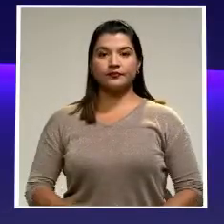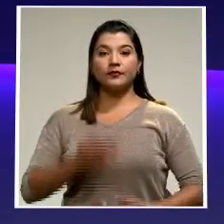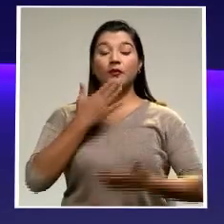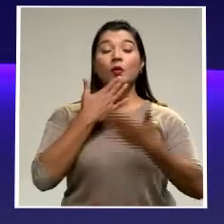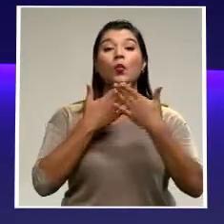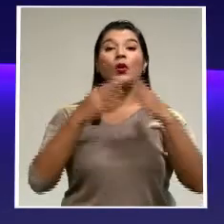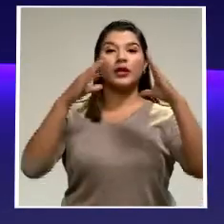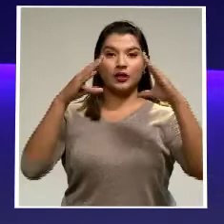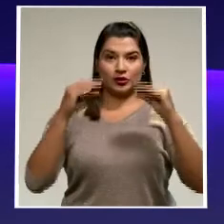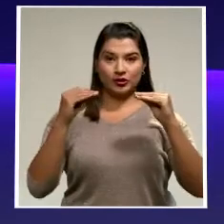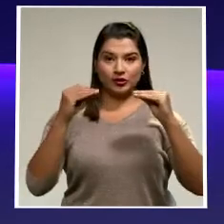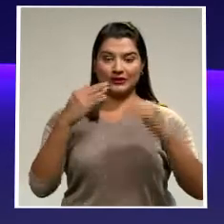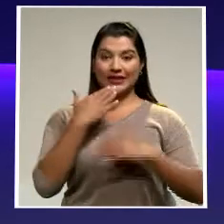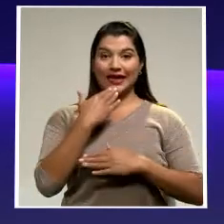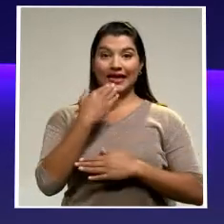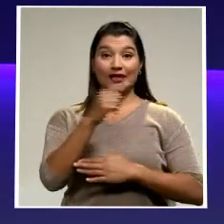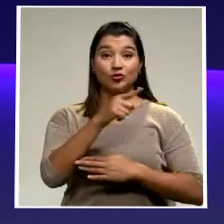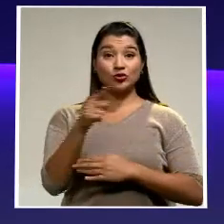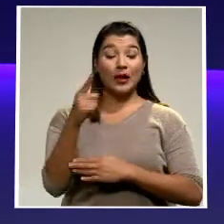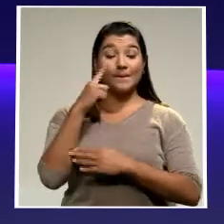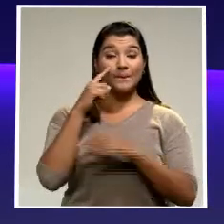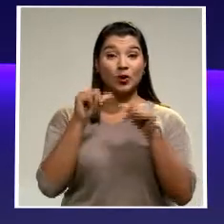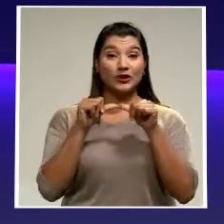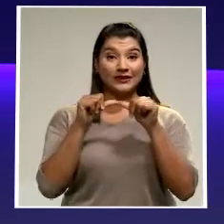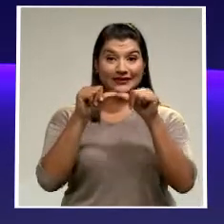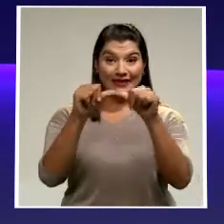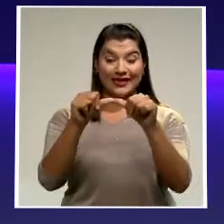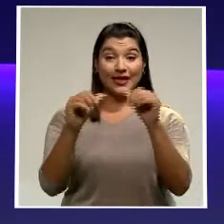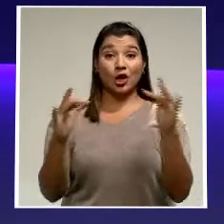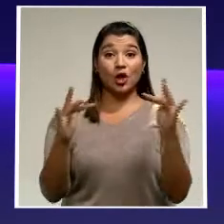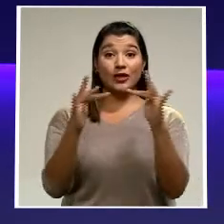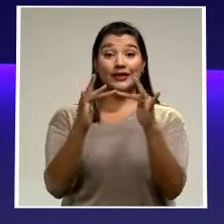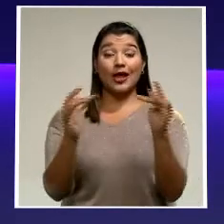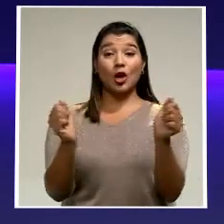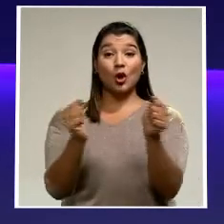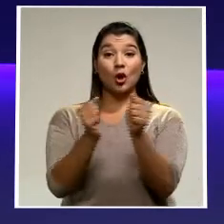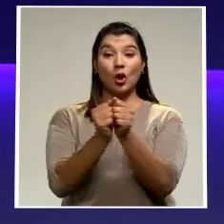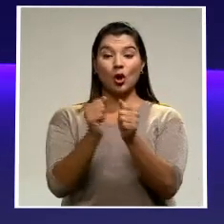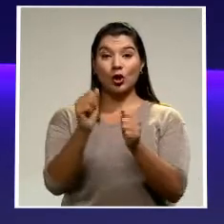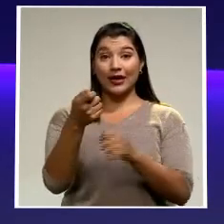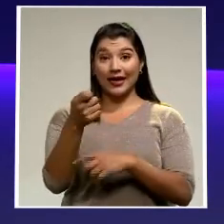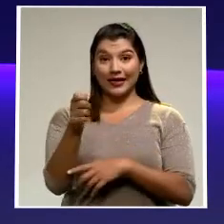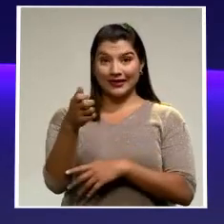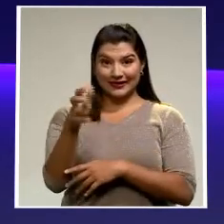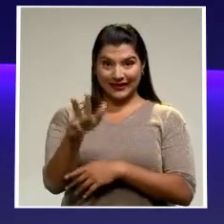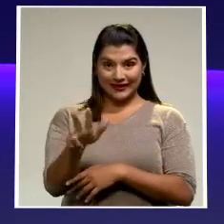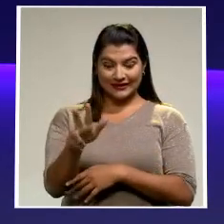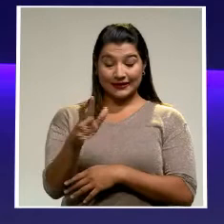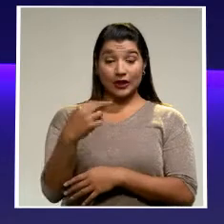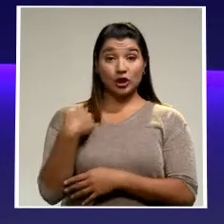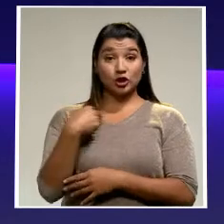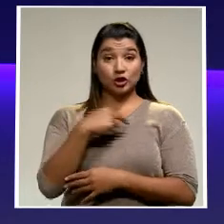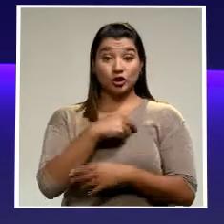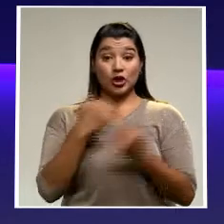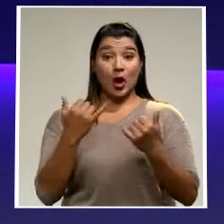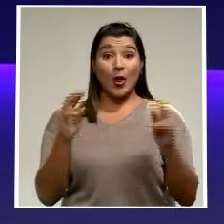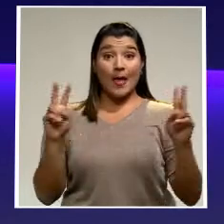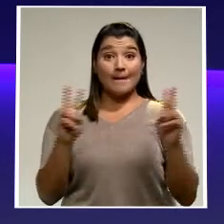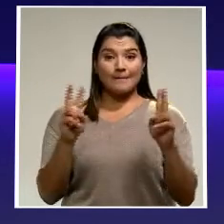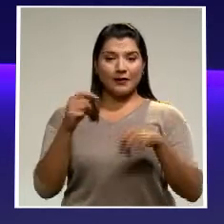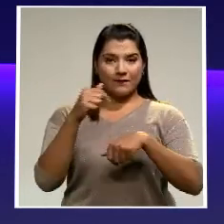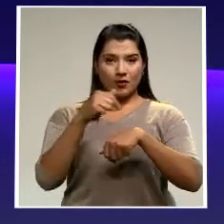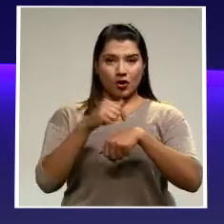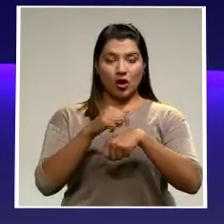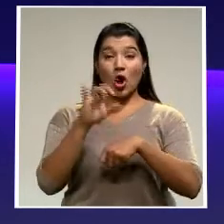Buenas noches, gracias por mantenerse conectados a la señal de Canal 13. Estamos en vivo a las 8